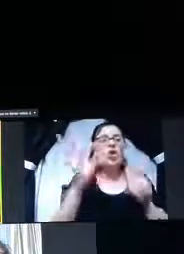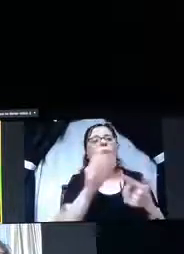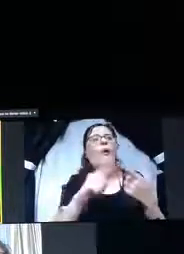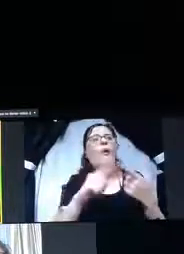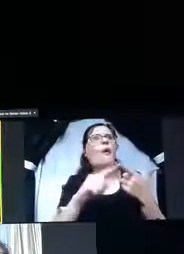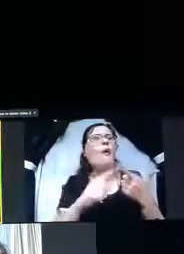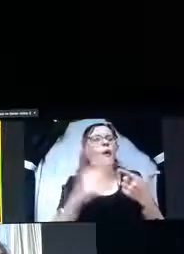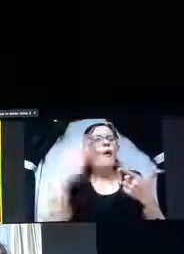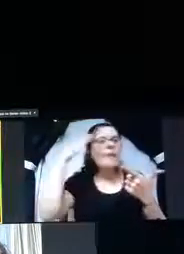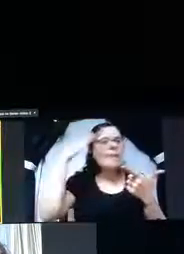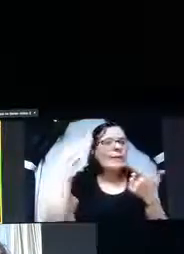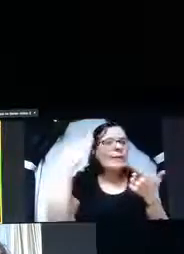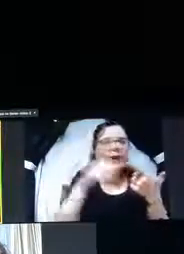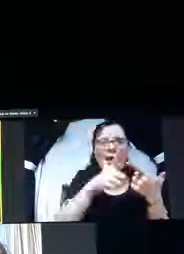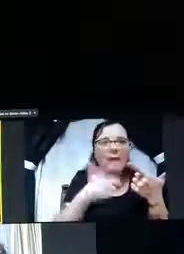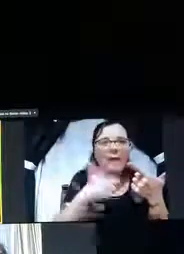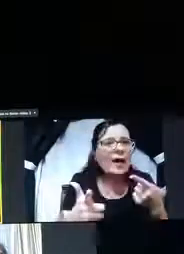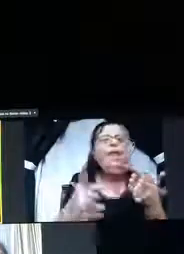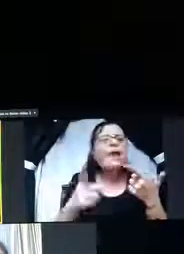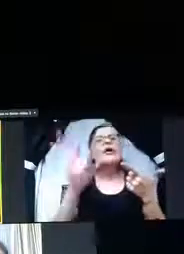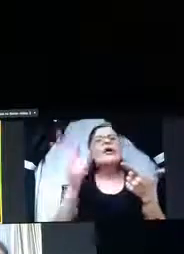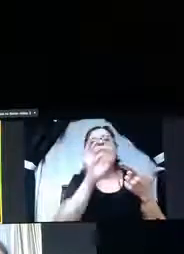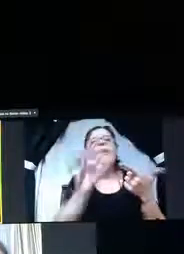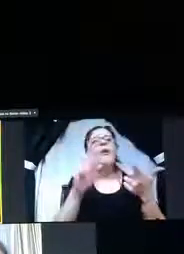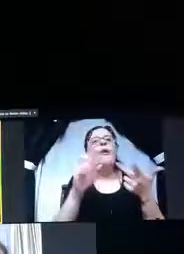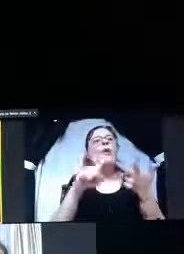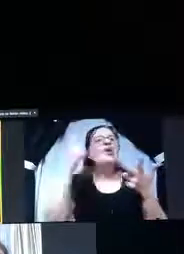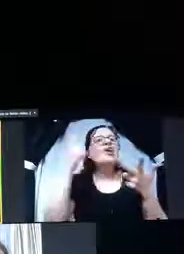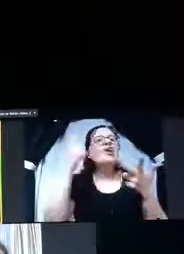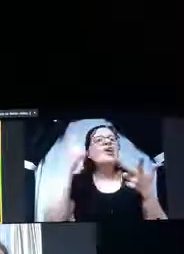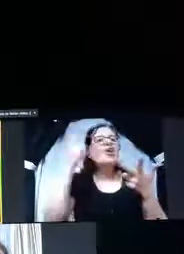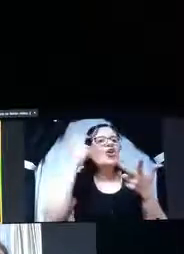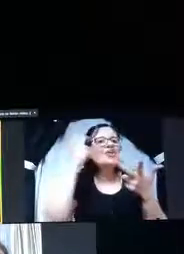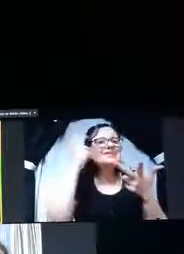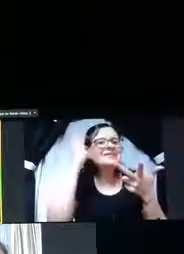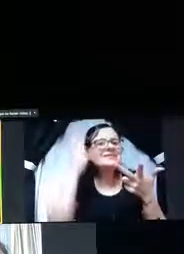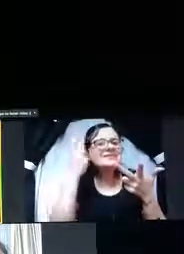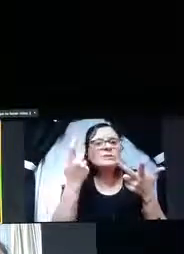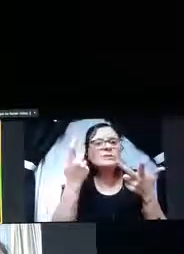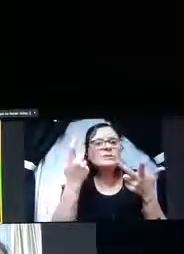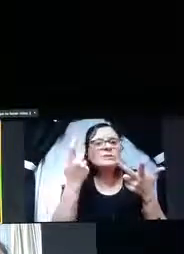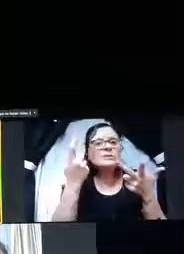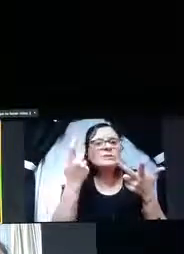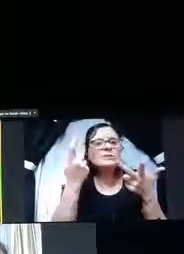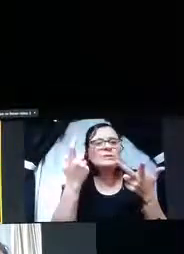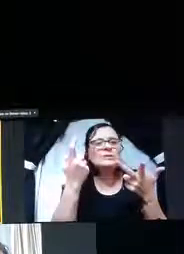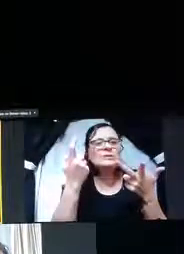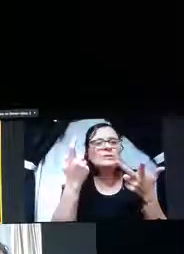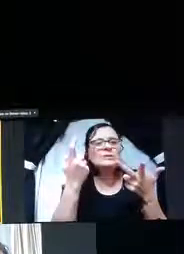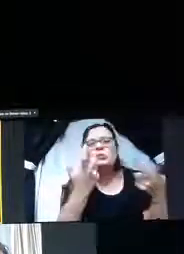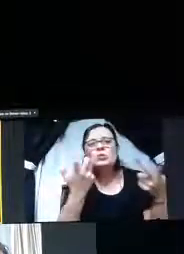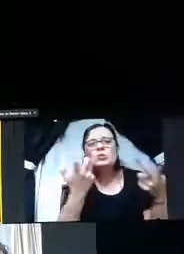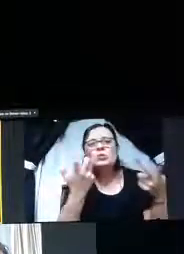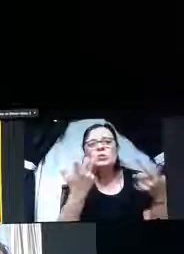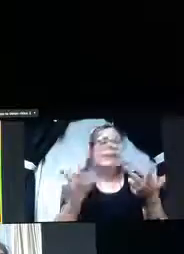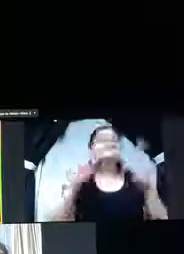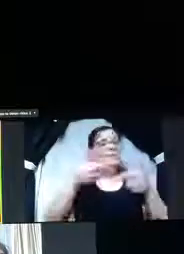memoria, hay cuestiones de las funciones ejecutivas que empiezan a